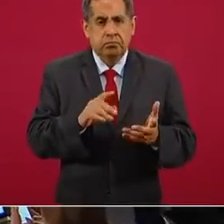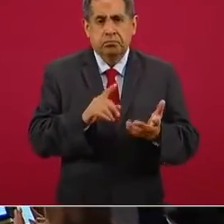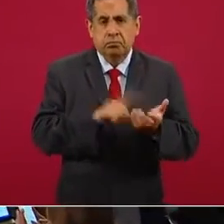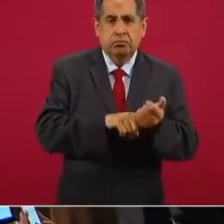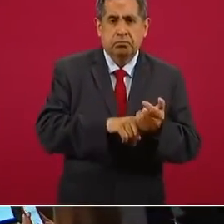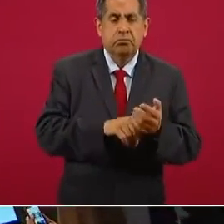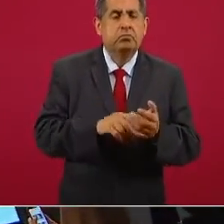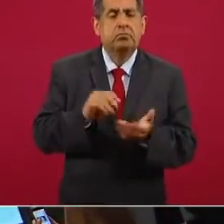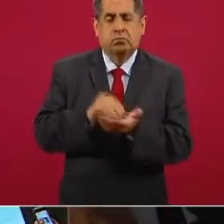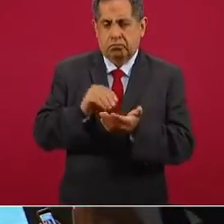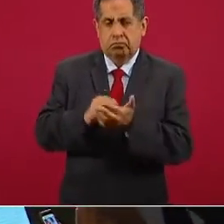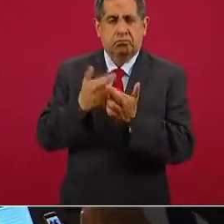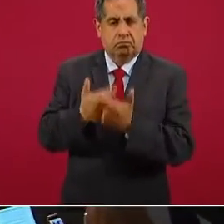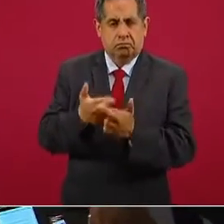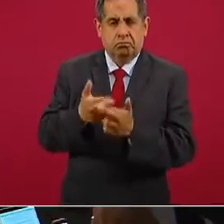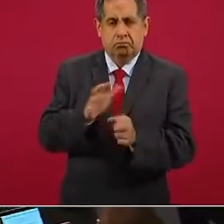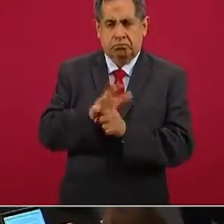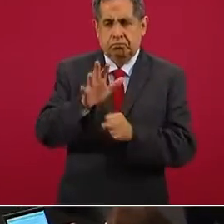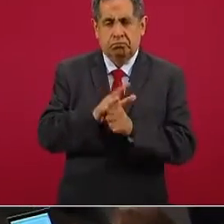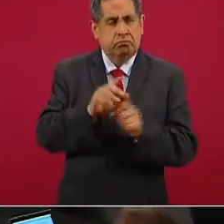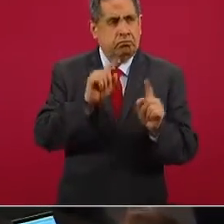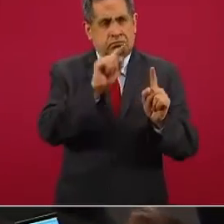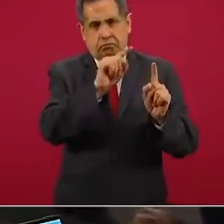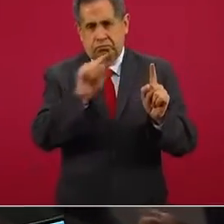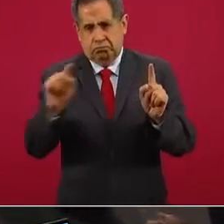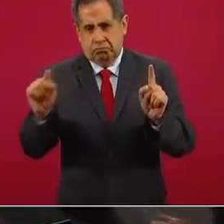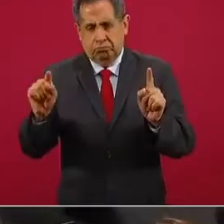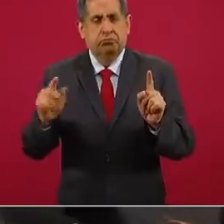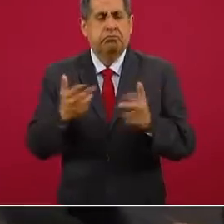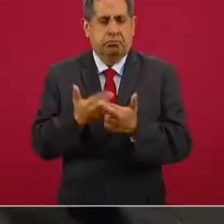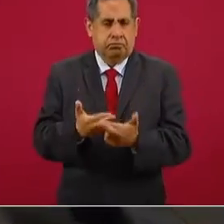Tenemos todavía. Y